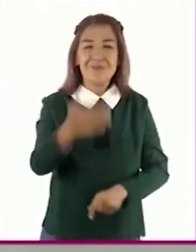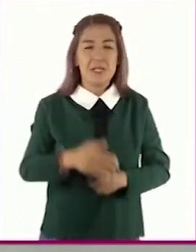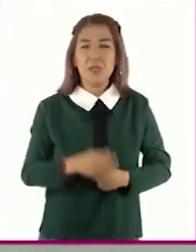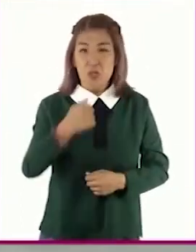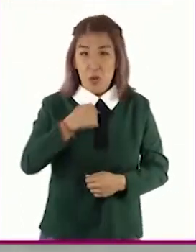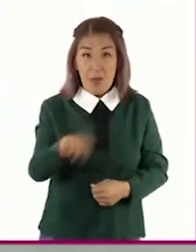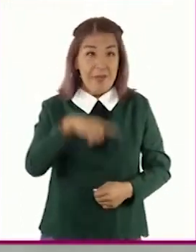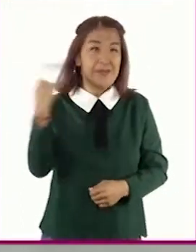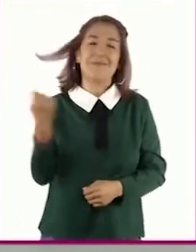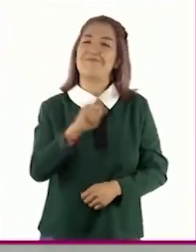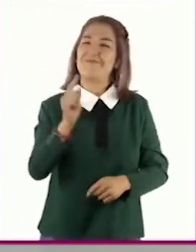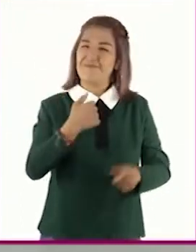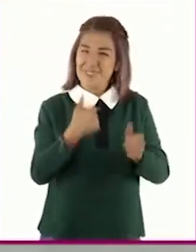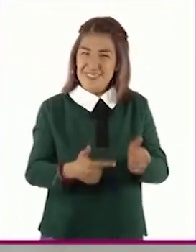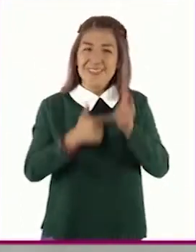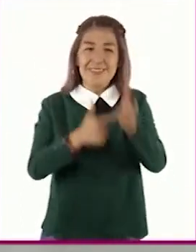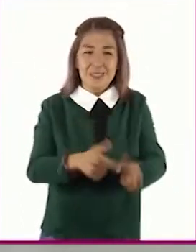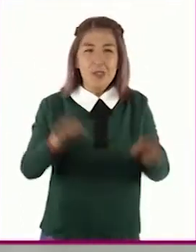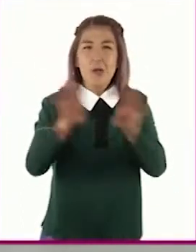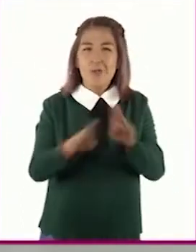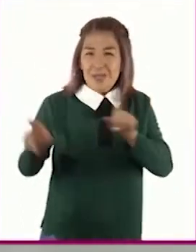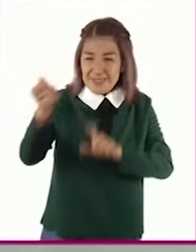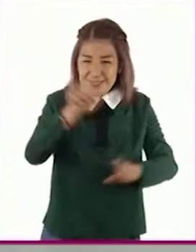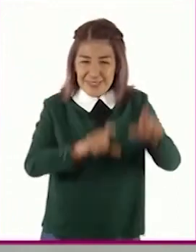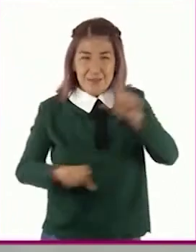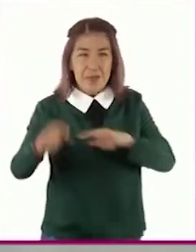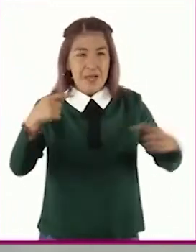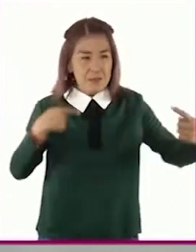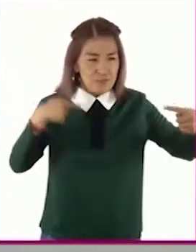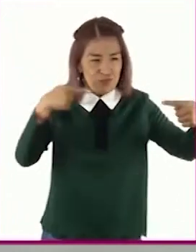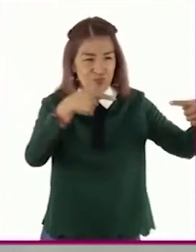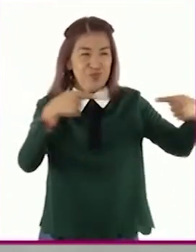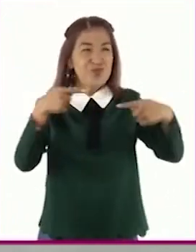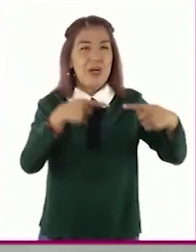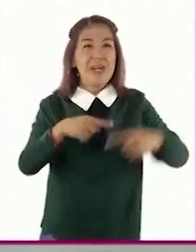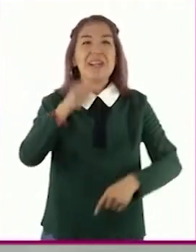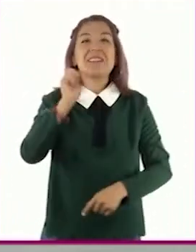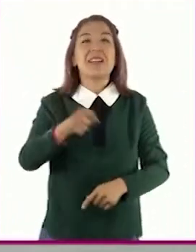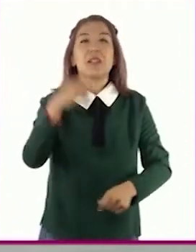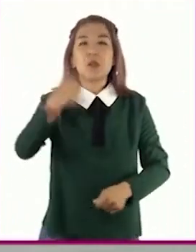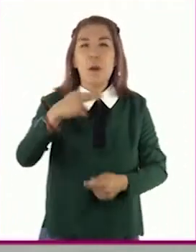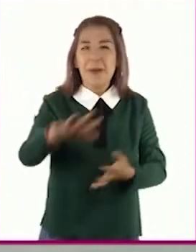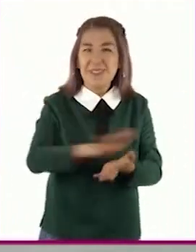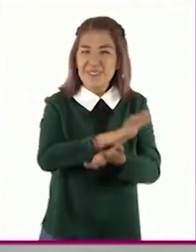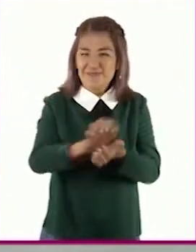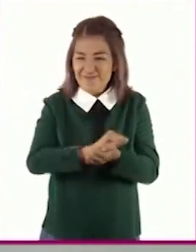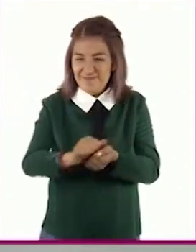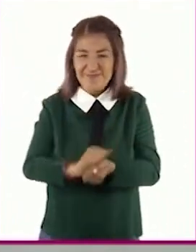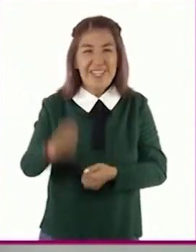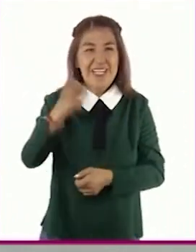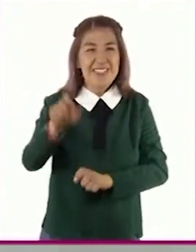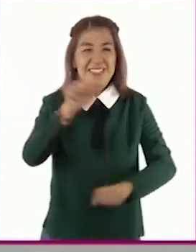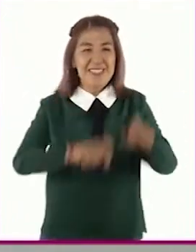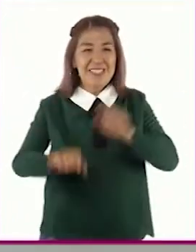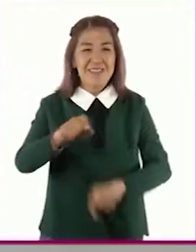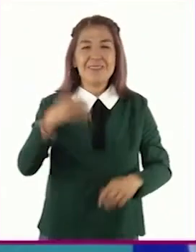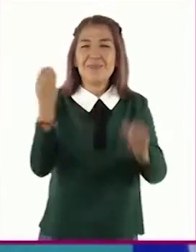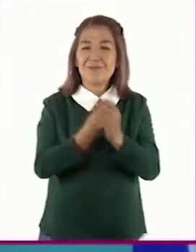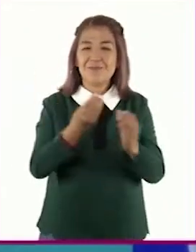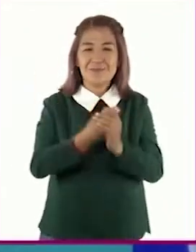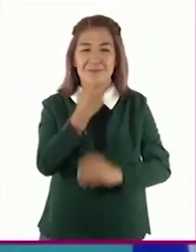un duelo de reacciones químicas en el que borraré los nombres de cada una de las sustancias compuestas y